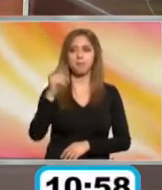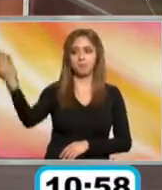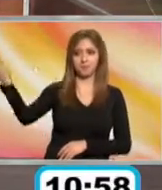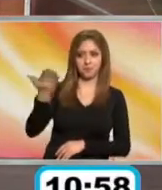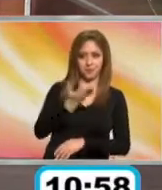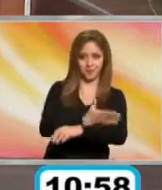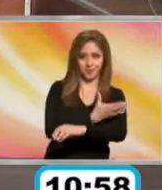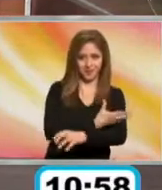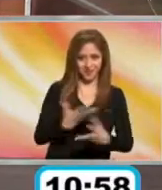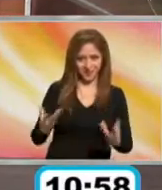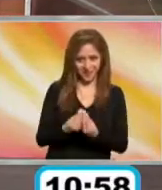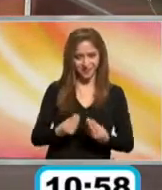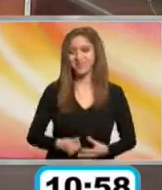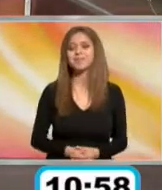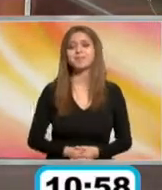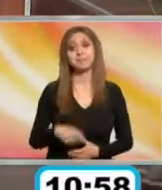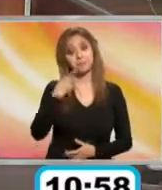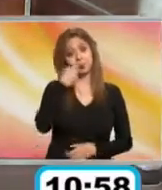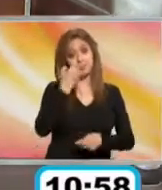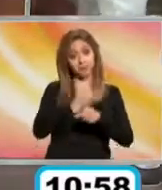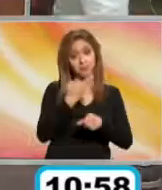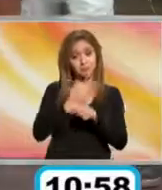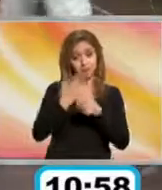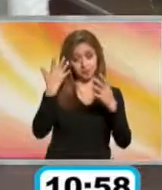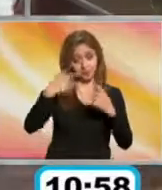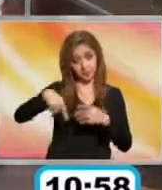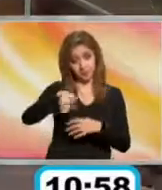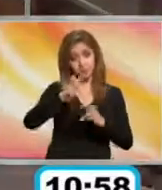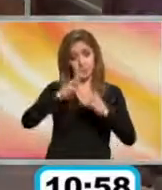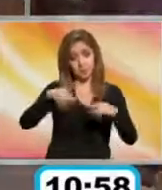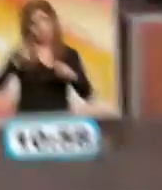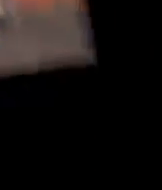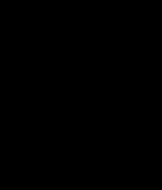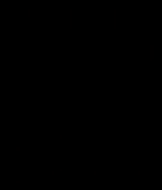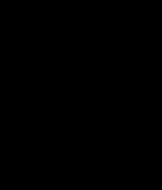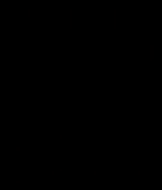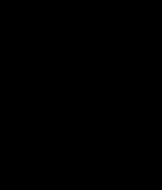Gracias. Qué bien que despedir el programa con buen rock alternativo. Claro que sí, ¿no? felicidades. Felicidades.